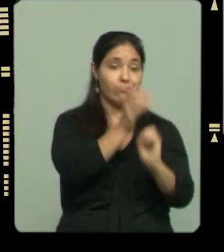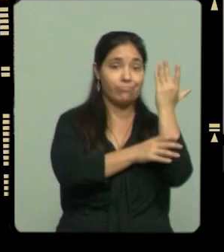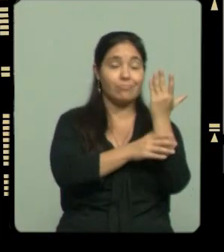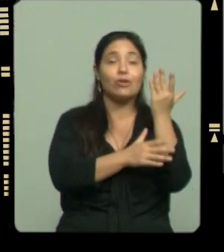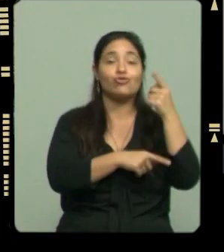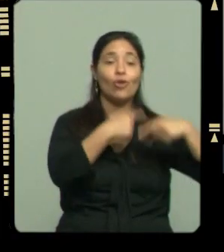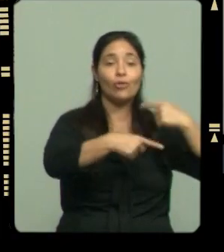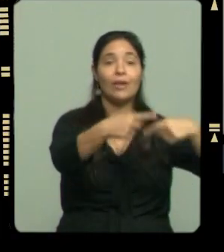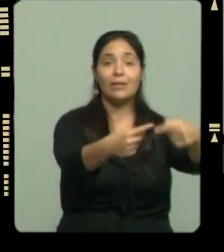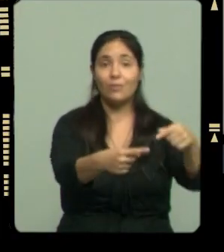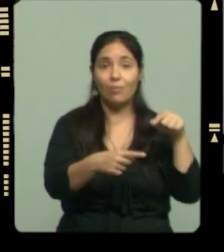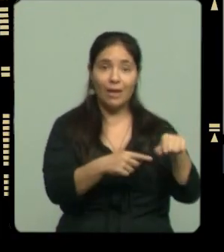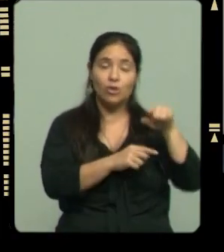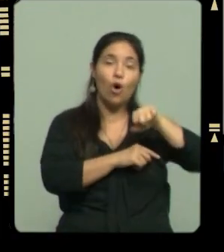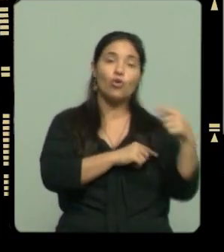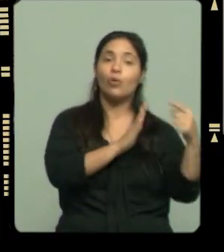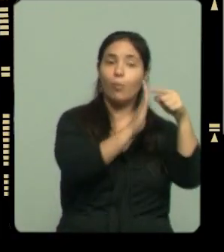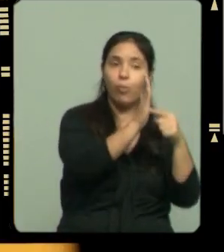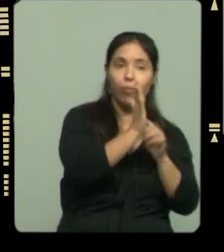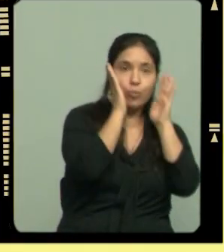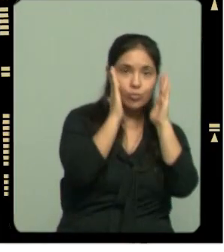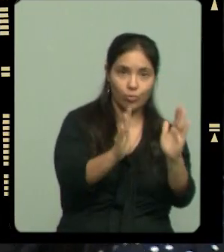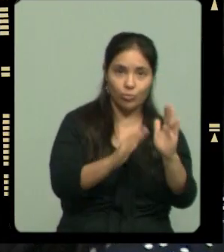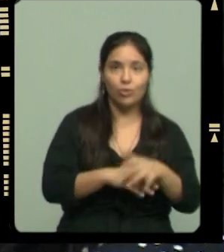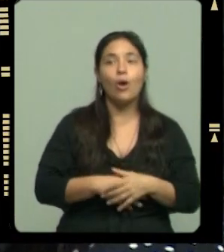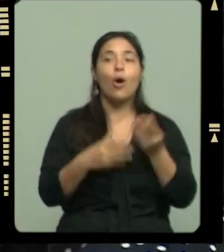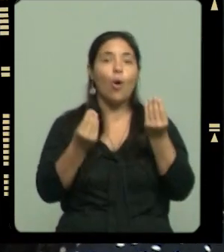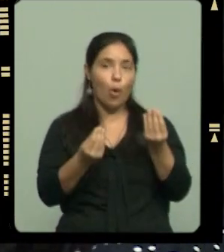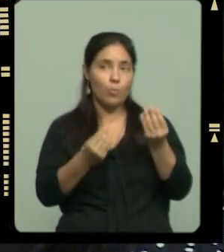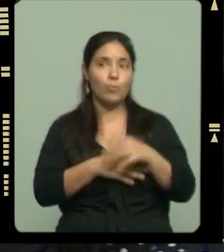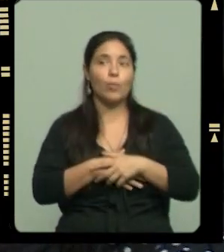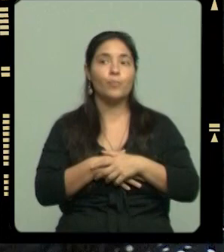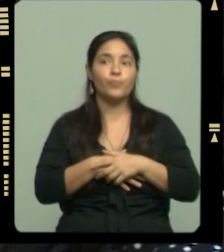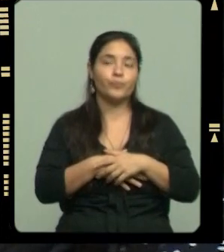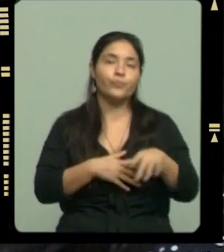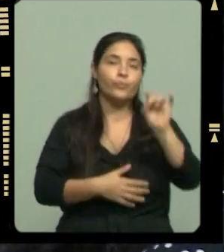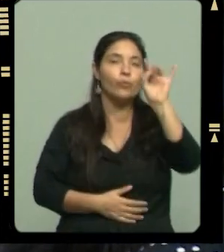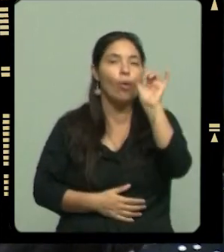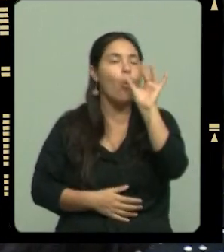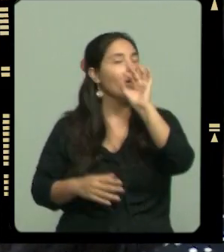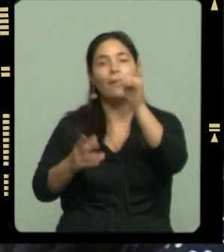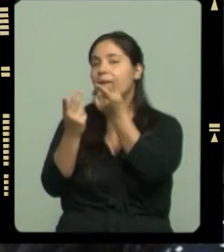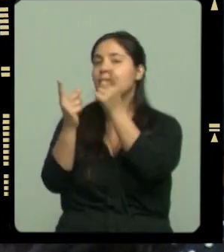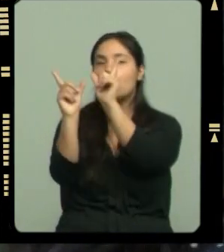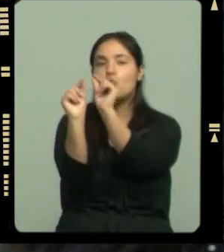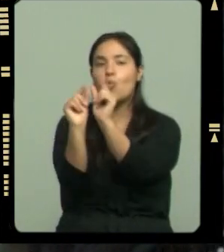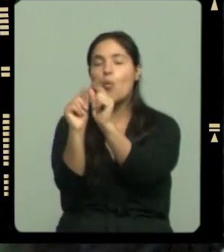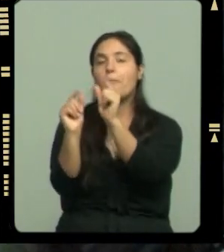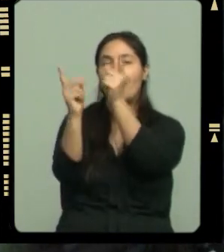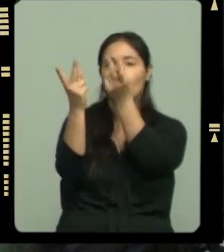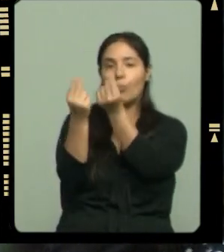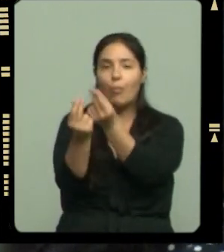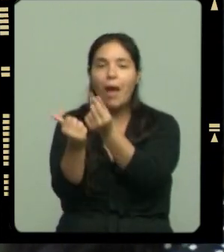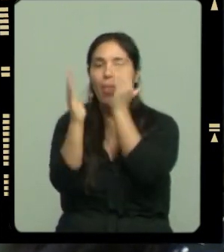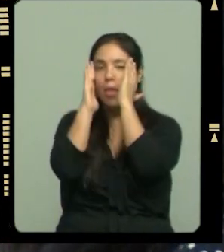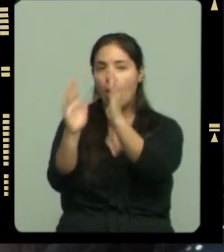un montón de otras variables. Y la clave acá es que redefine el sentido de eficiencia, que deja de ser solo lo cuantitativo,